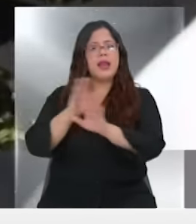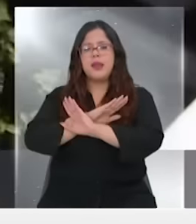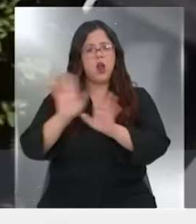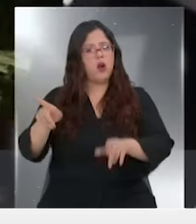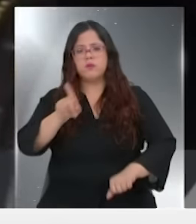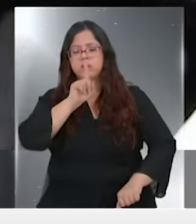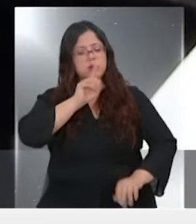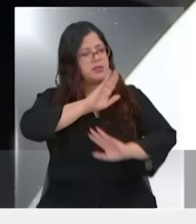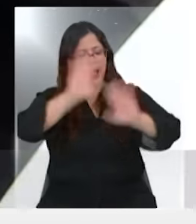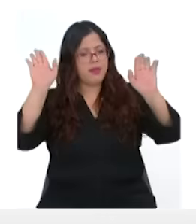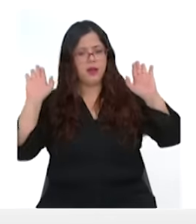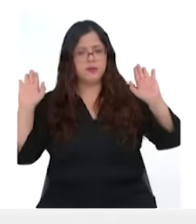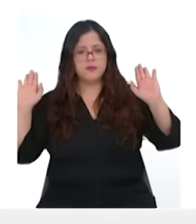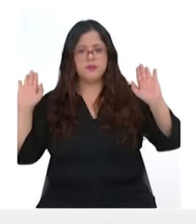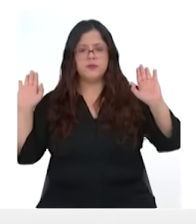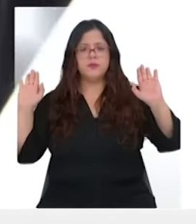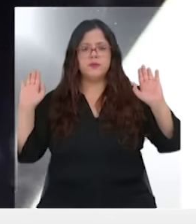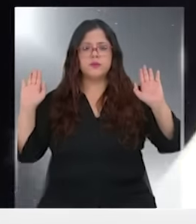sobre la situación? No, ninguna.